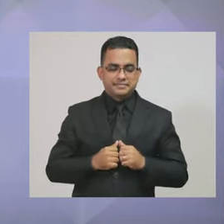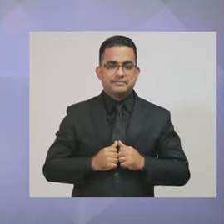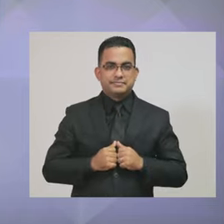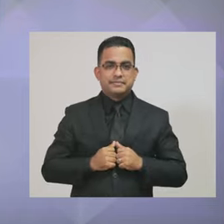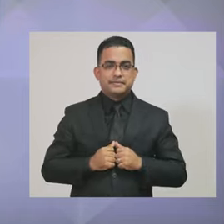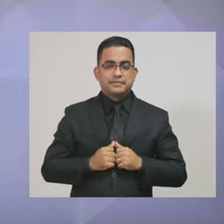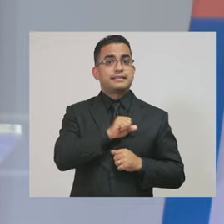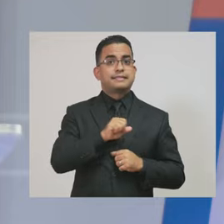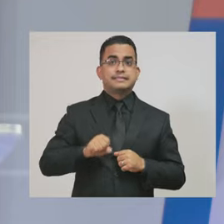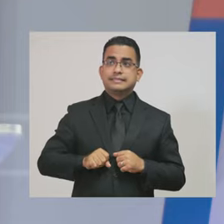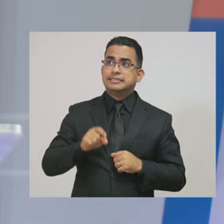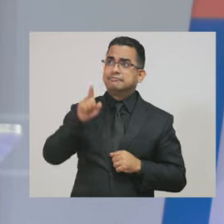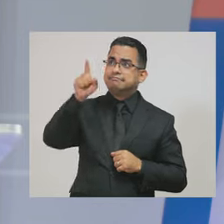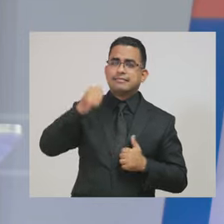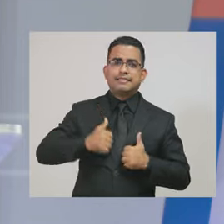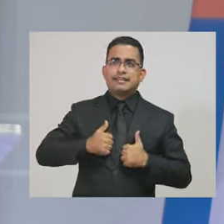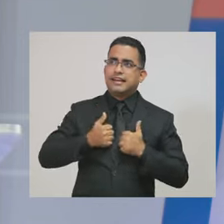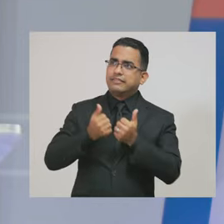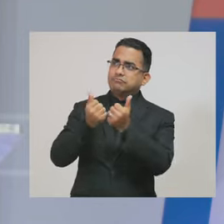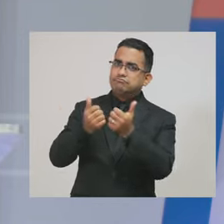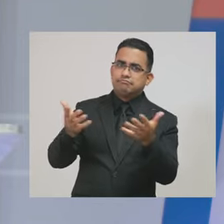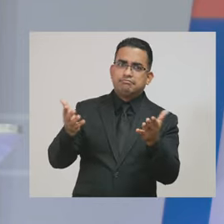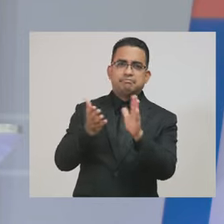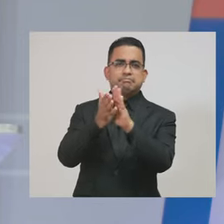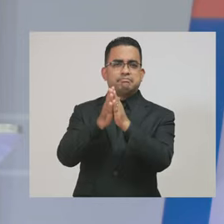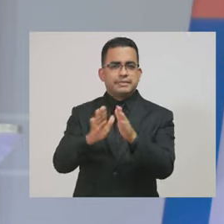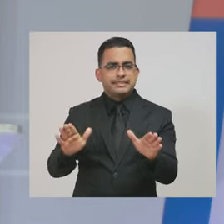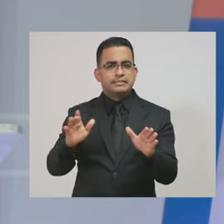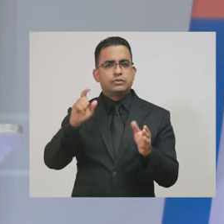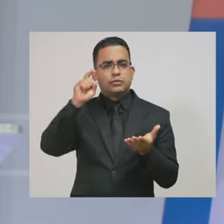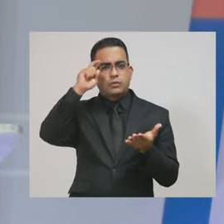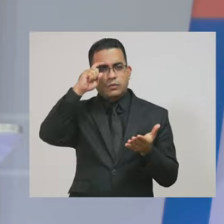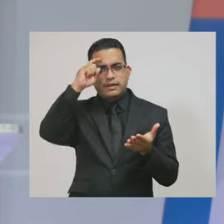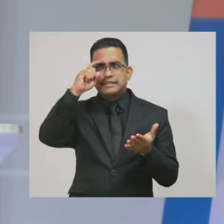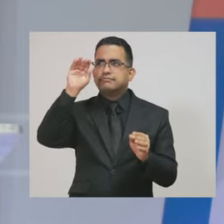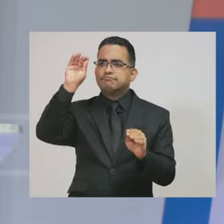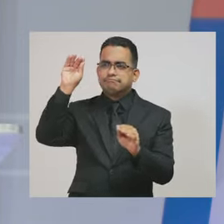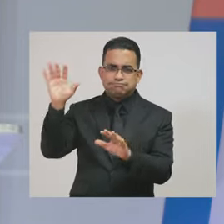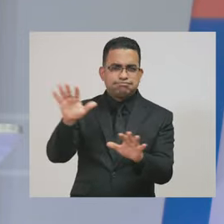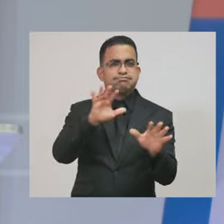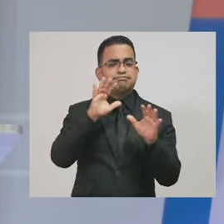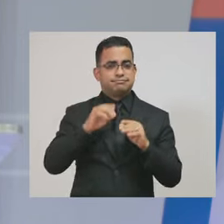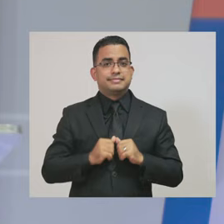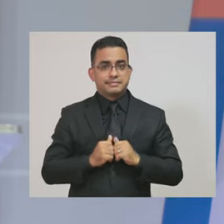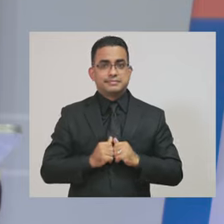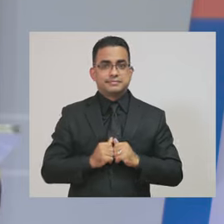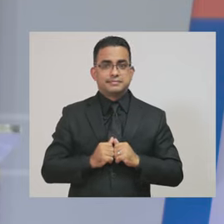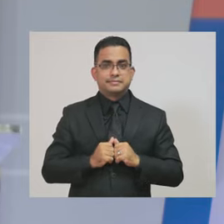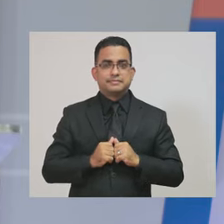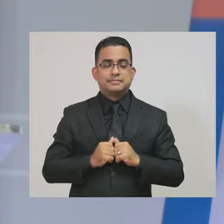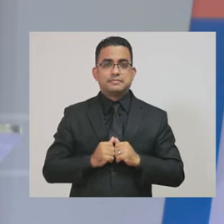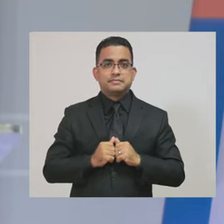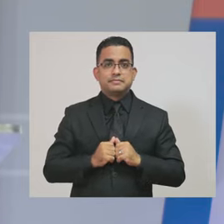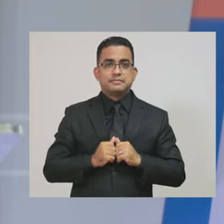amén el señor fuente de la vida de la paz y la sabiduría esté con cada uno de